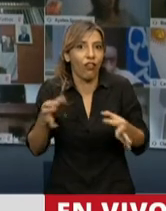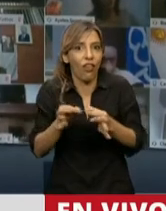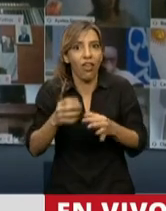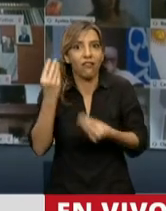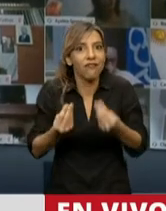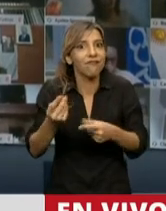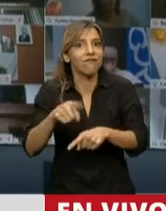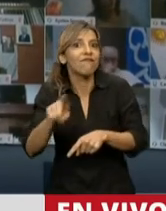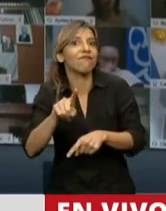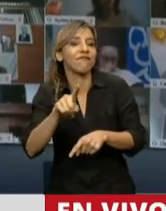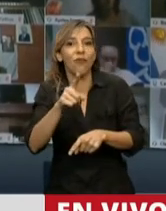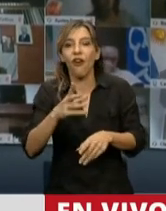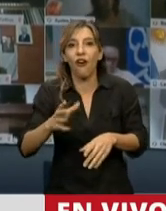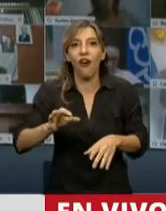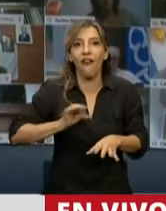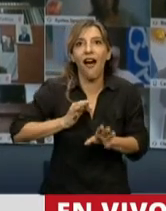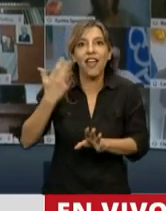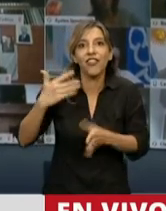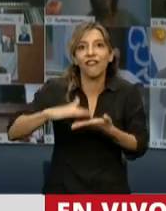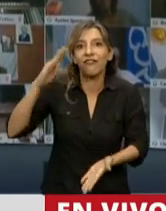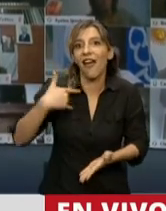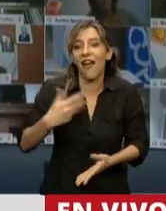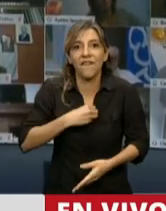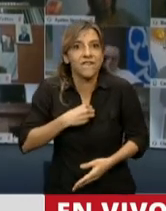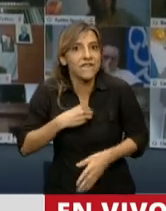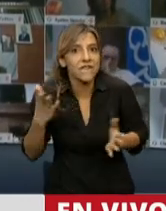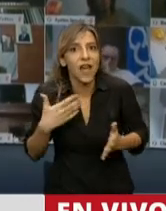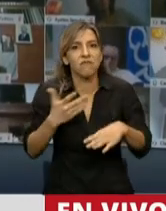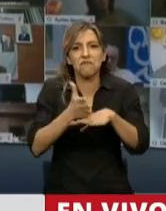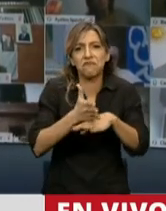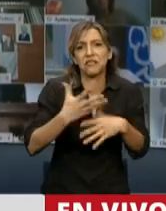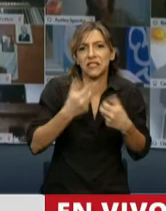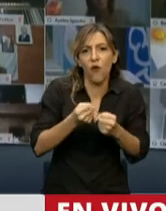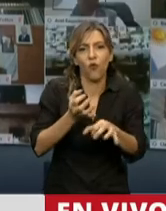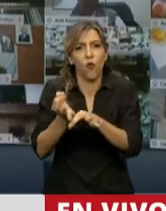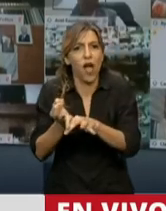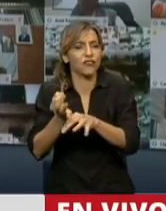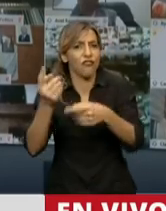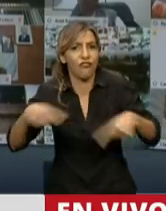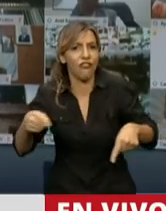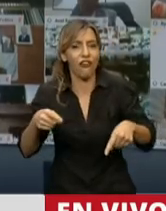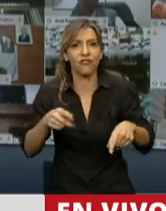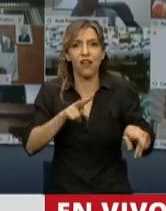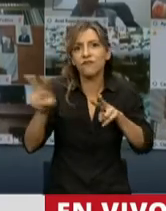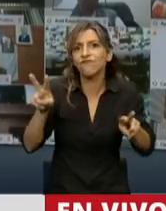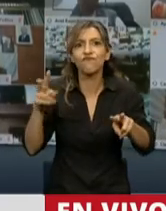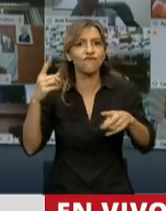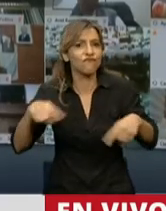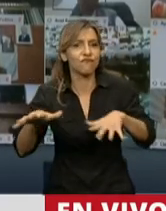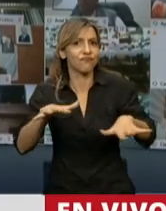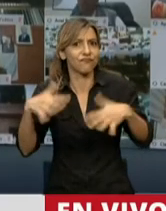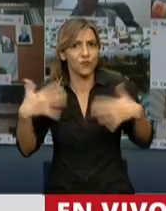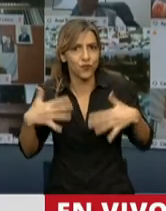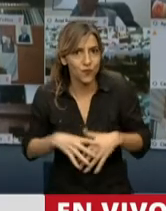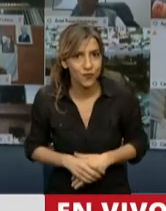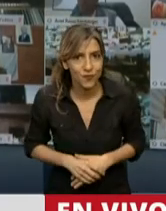vida, donde tenían acceso a la salud, educación y un sinnúmero de atractivos de los que carecían en las islas en